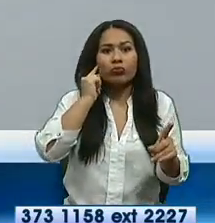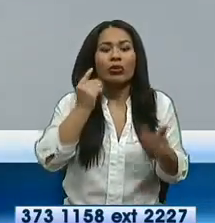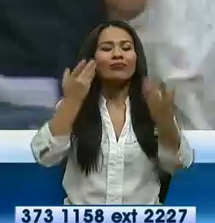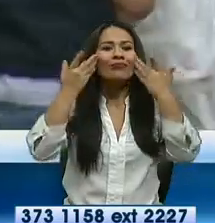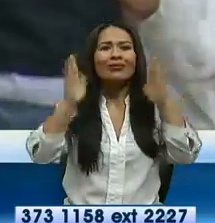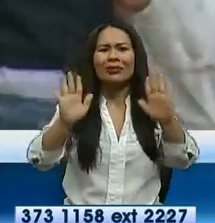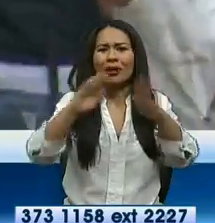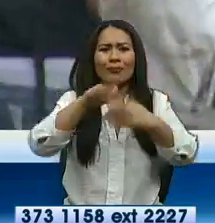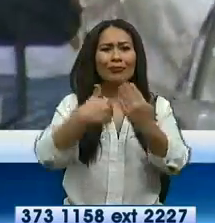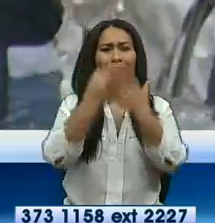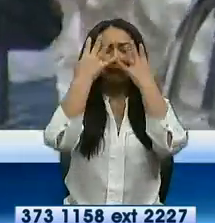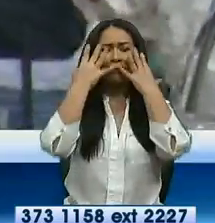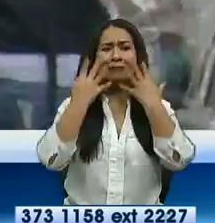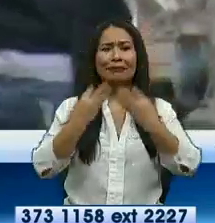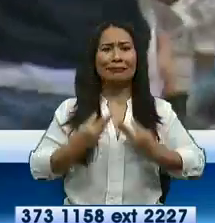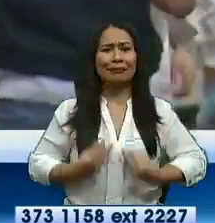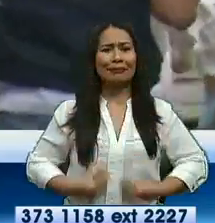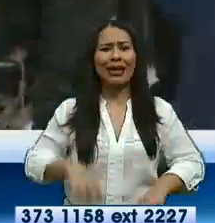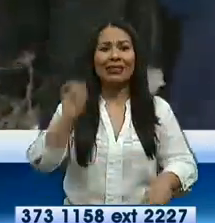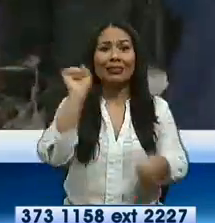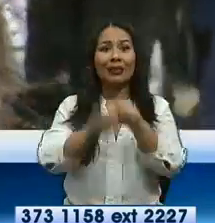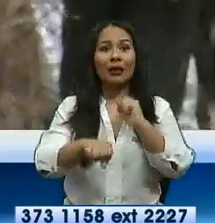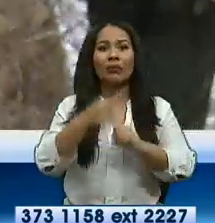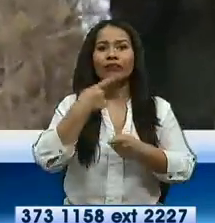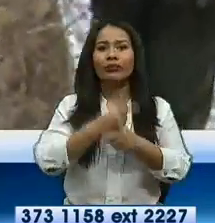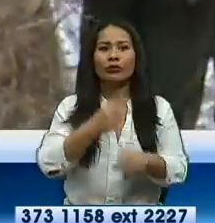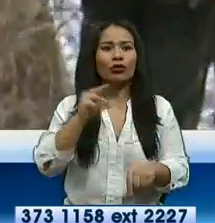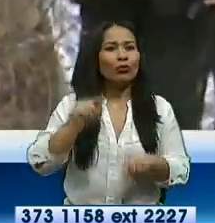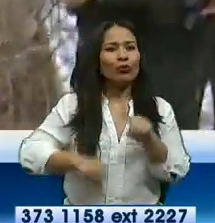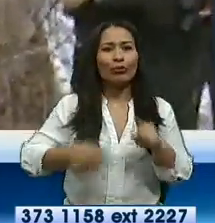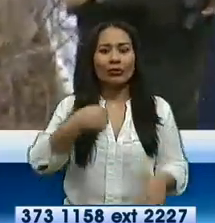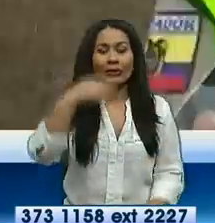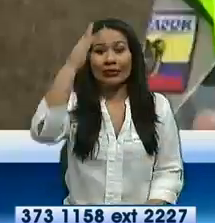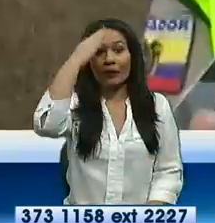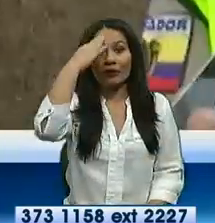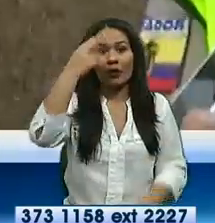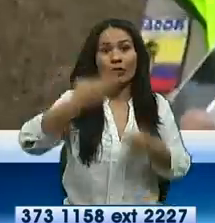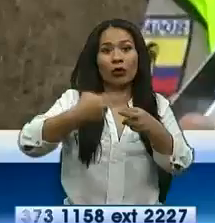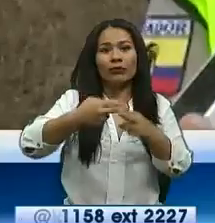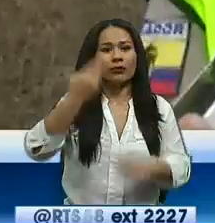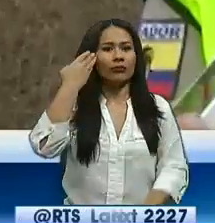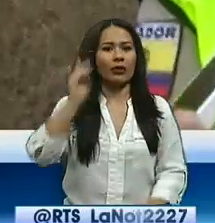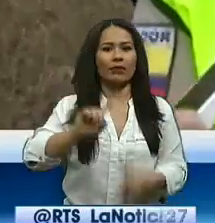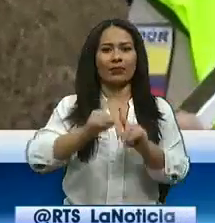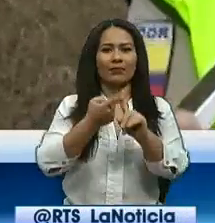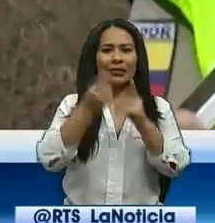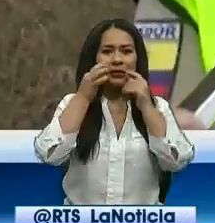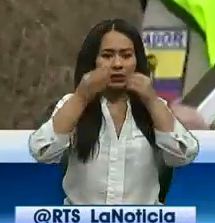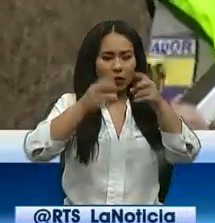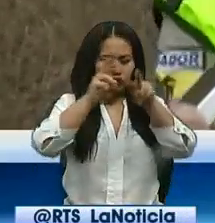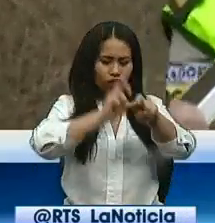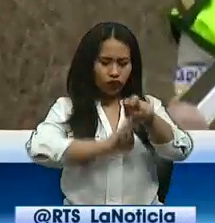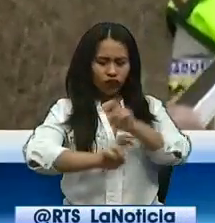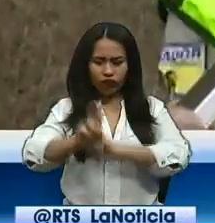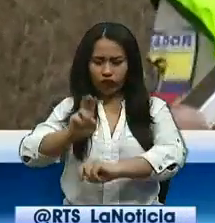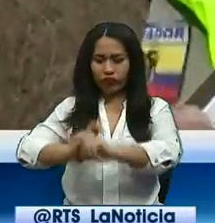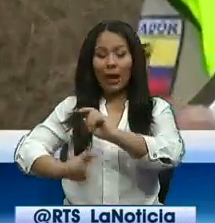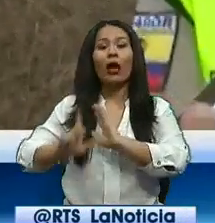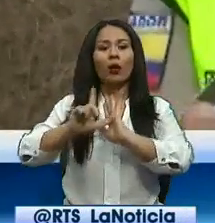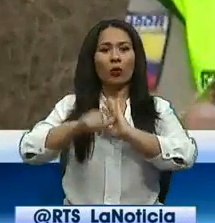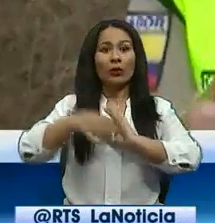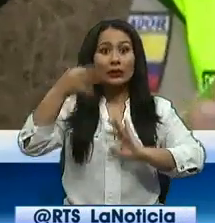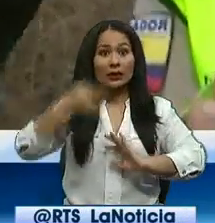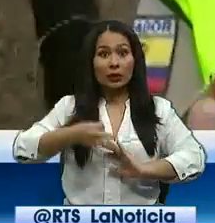mujeres, edades, absolutamente nada, mientras no tengamos ya determinado plenamente, identificado y ya